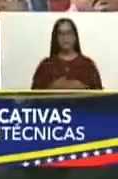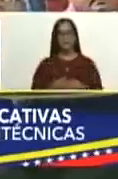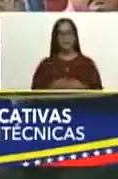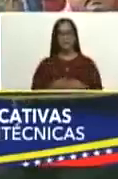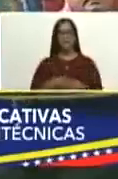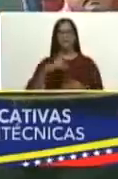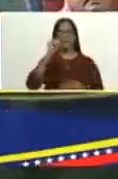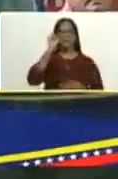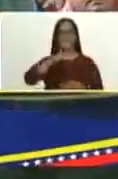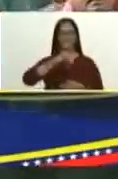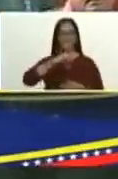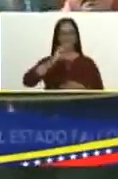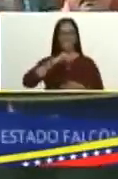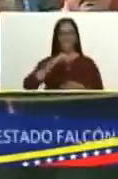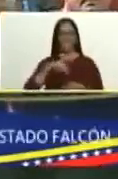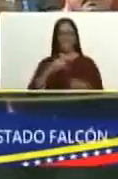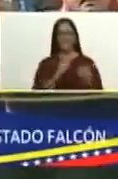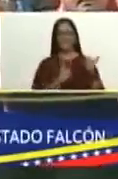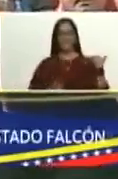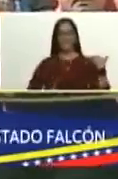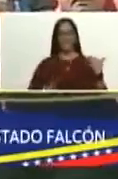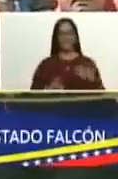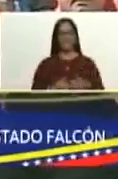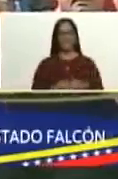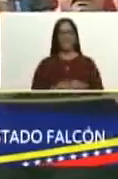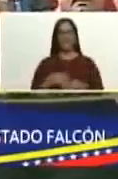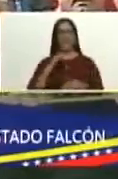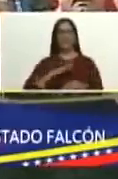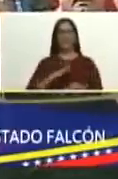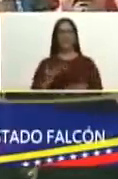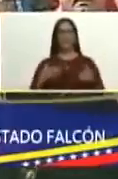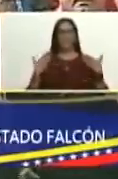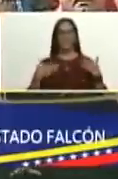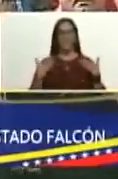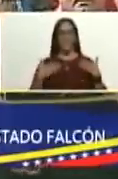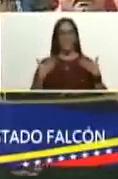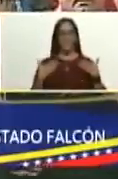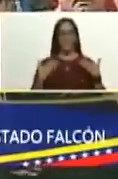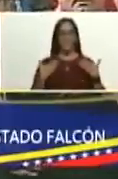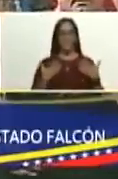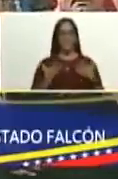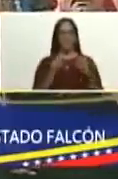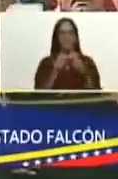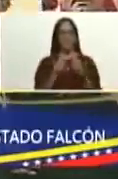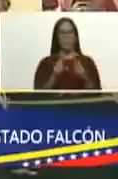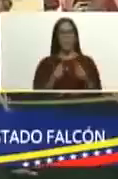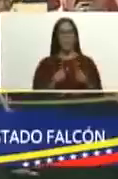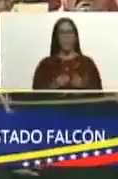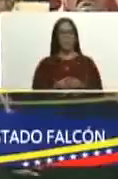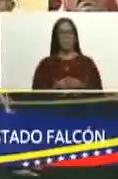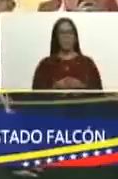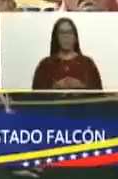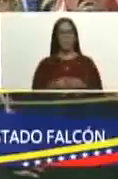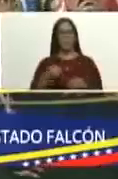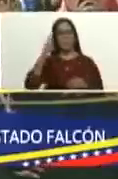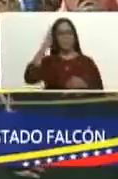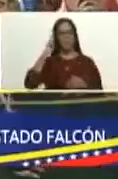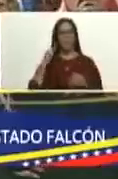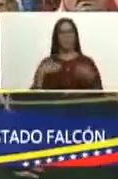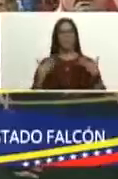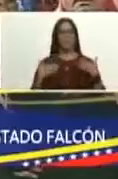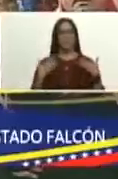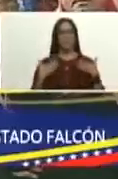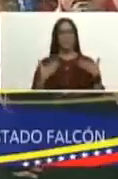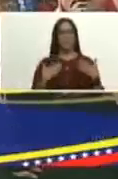Así es, querido presidente. Así estamos, celebrando. Muchas razones para celebrarlo. Imagínense,